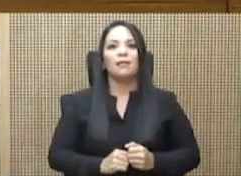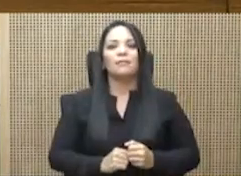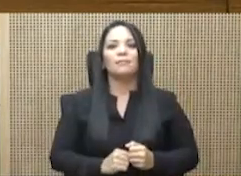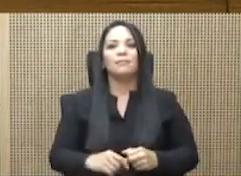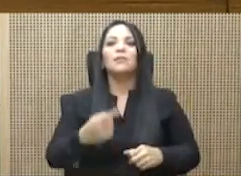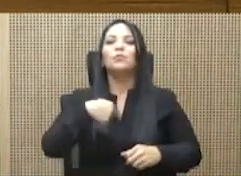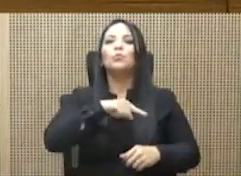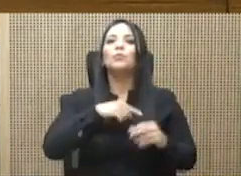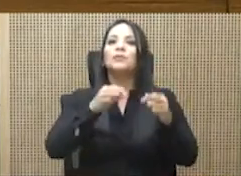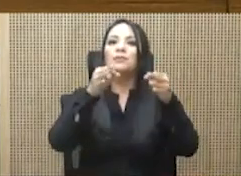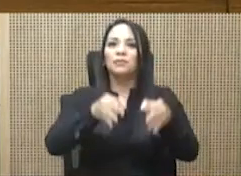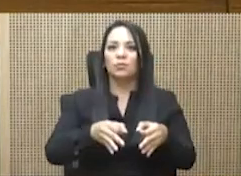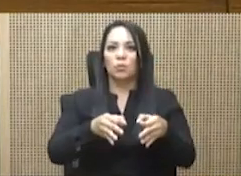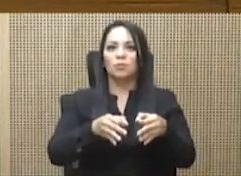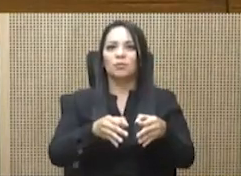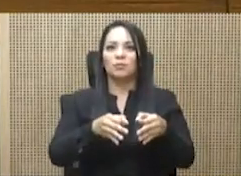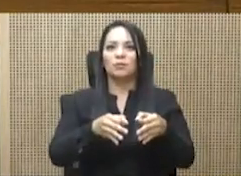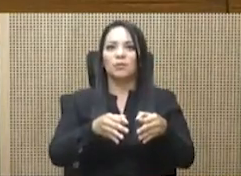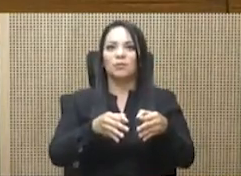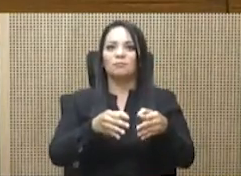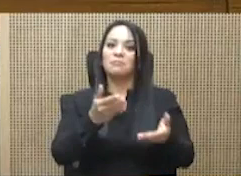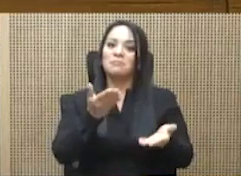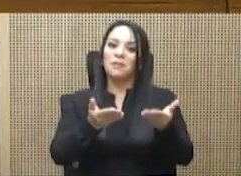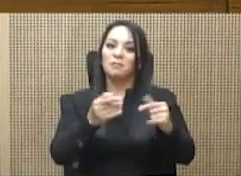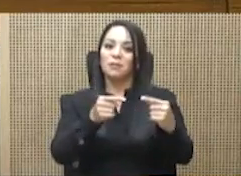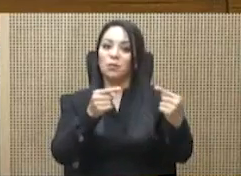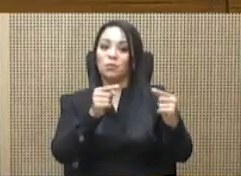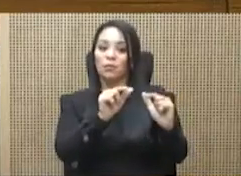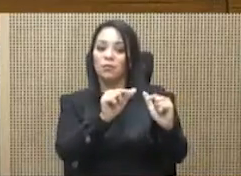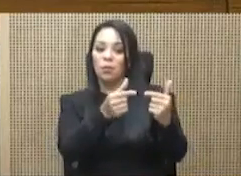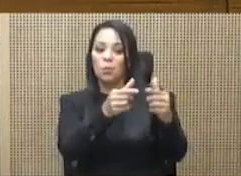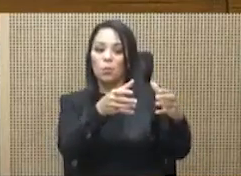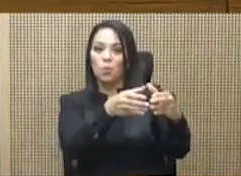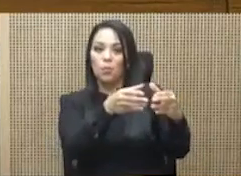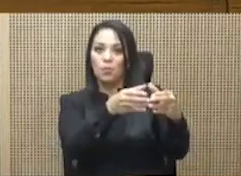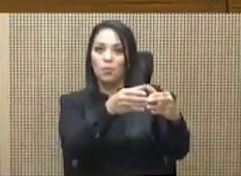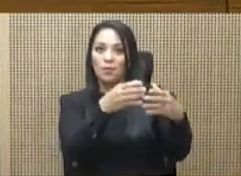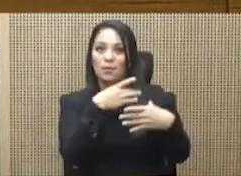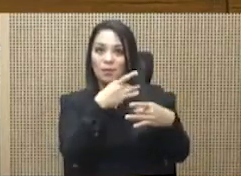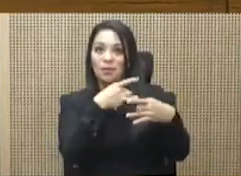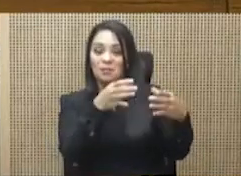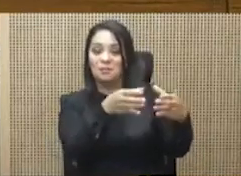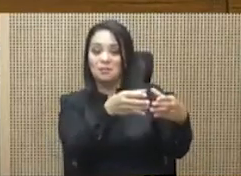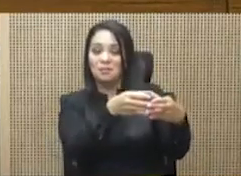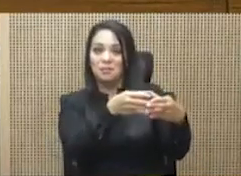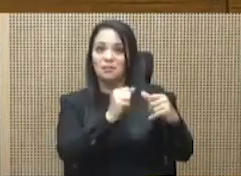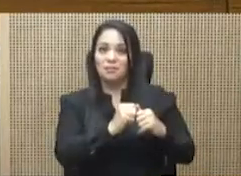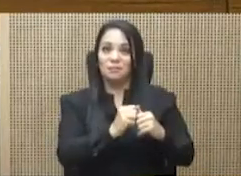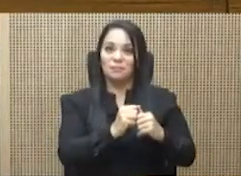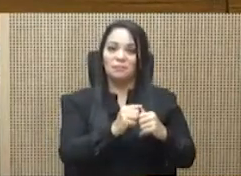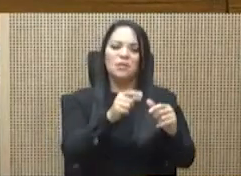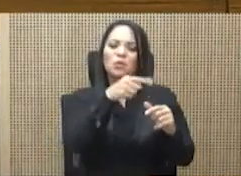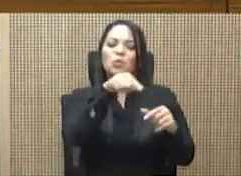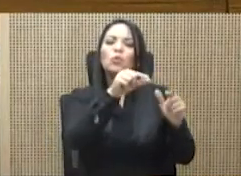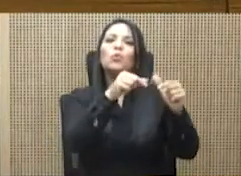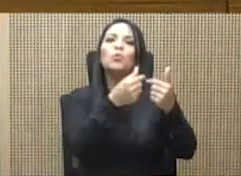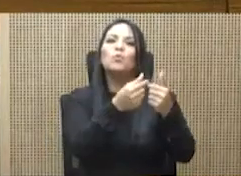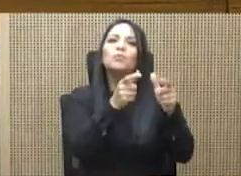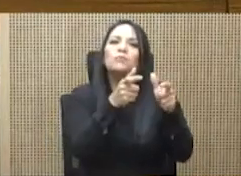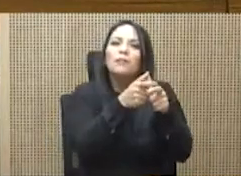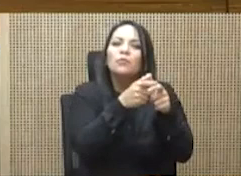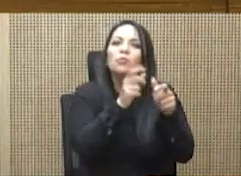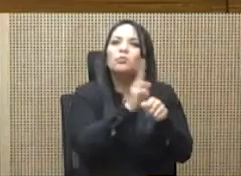contra de los intereses de grupos pequeños, los que han utilizado su influencia y